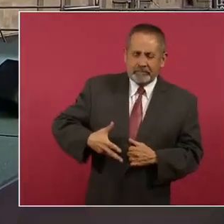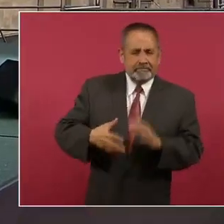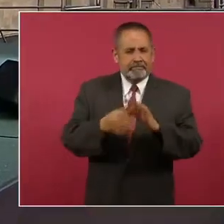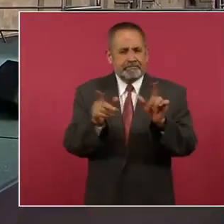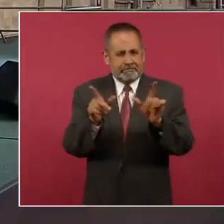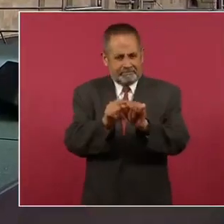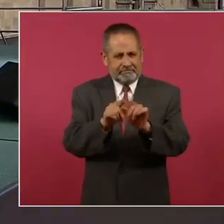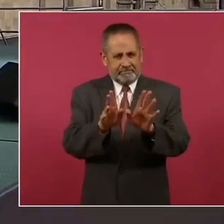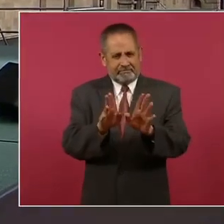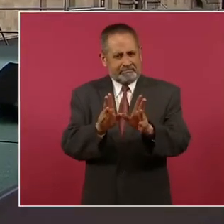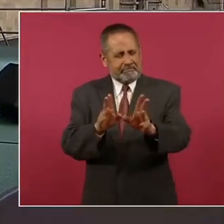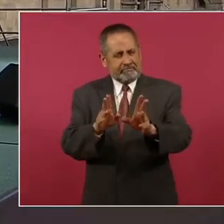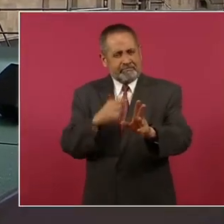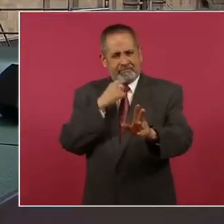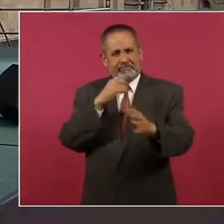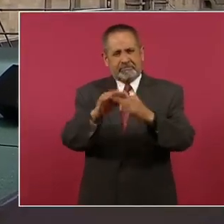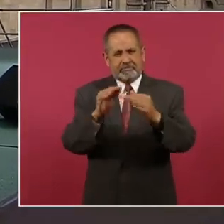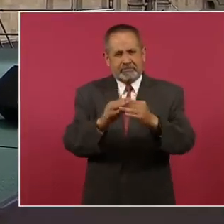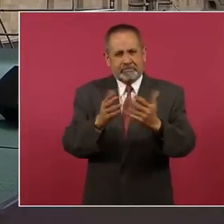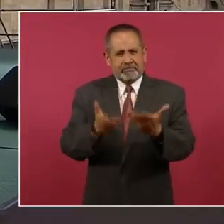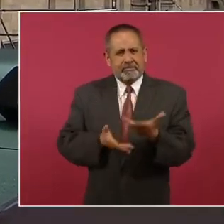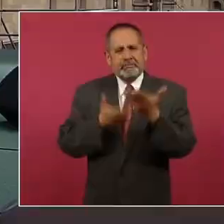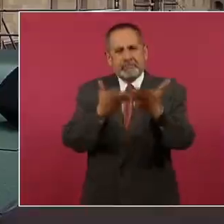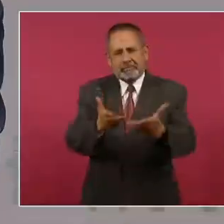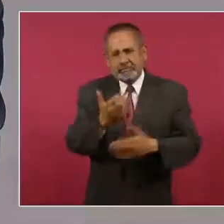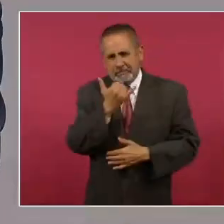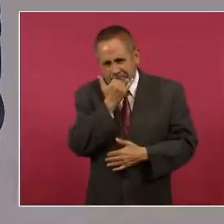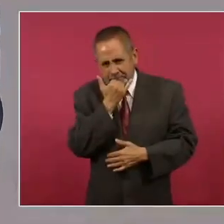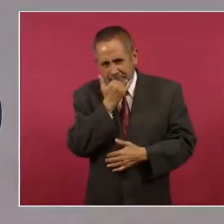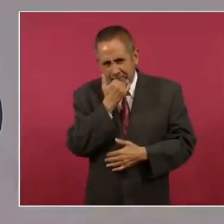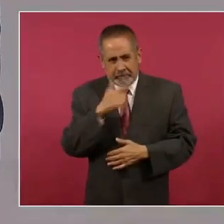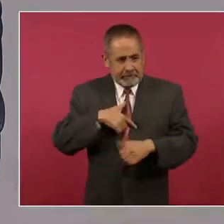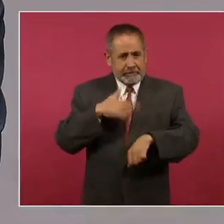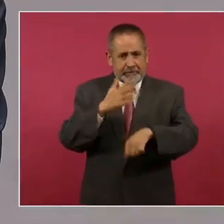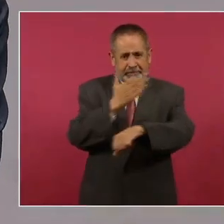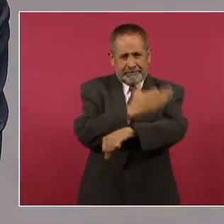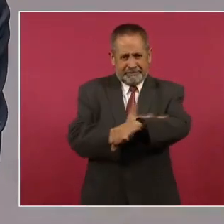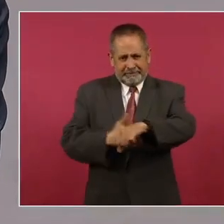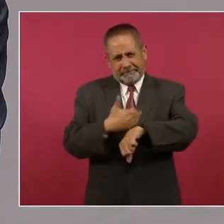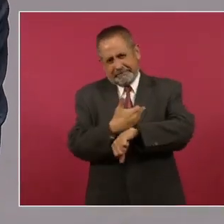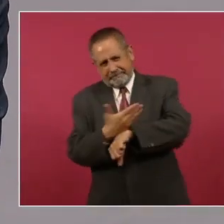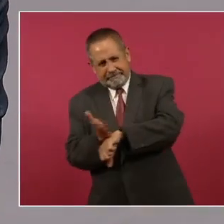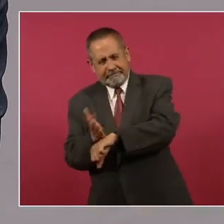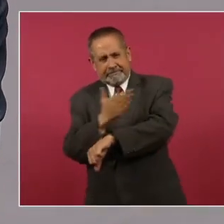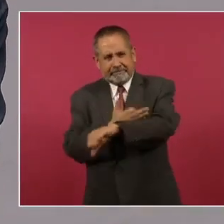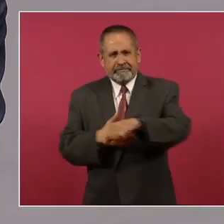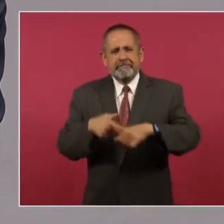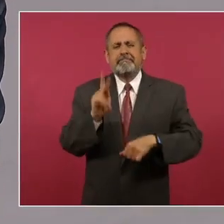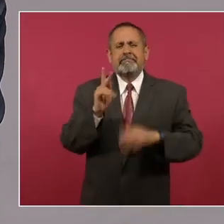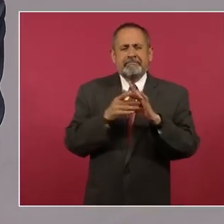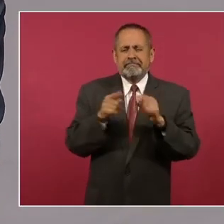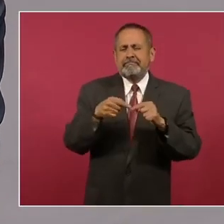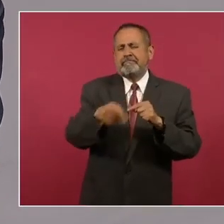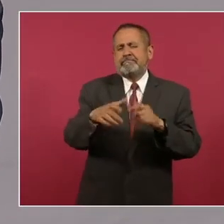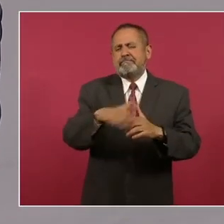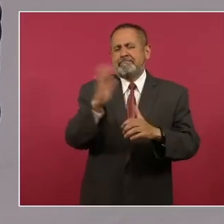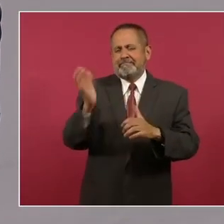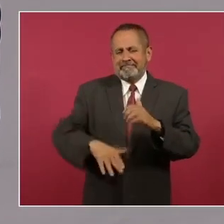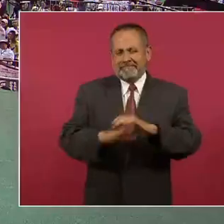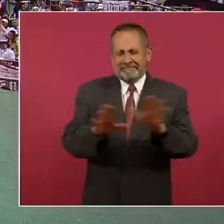paréntesis para decir que ofrezco disculpas porque estoy tardando, pero ya estoy por terminar.